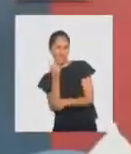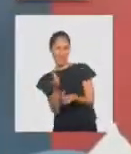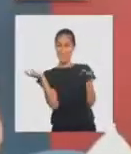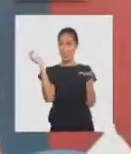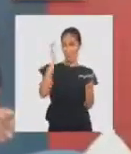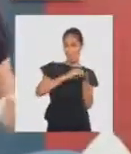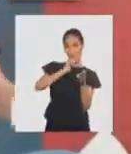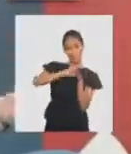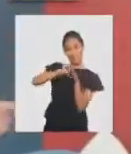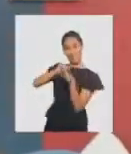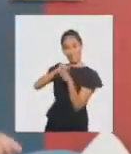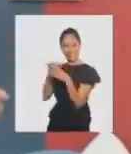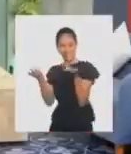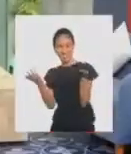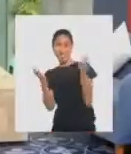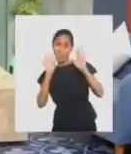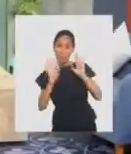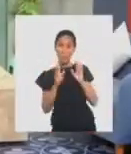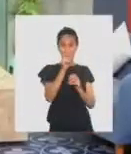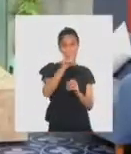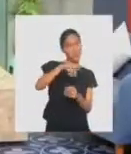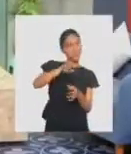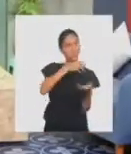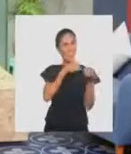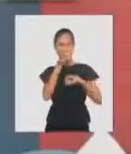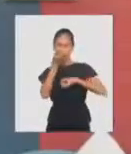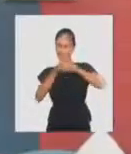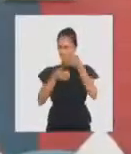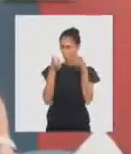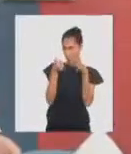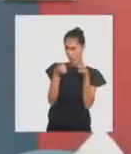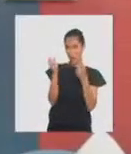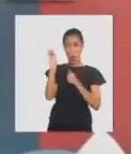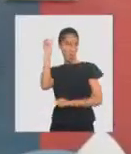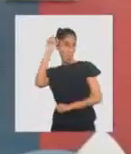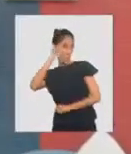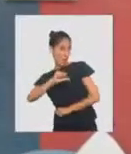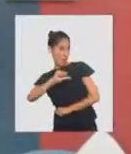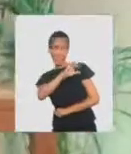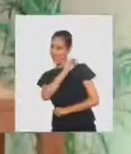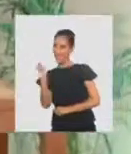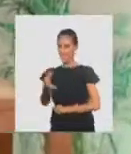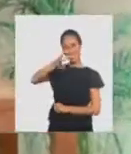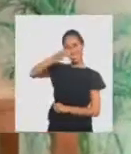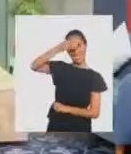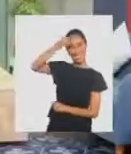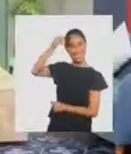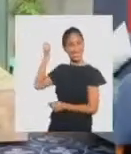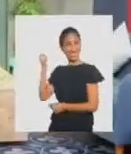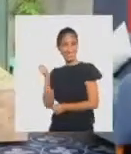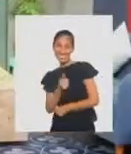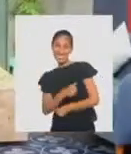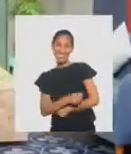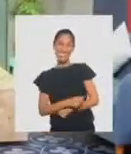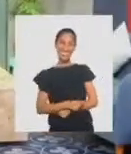es intentar. Si sale bien o si sale mal, igual